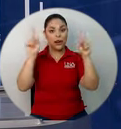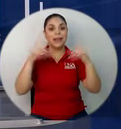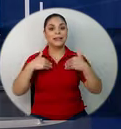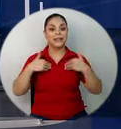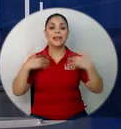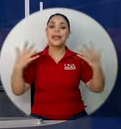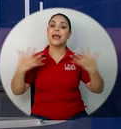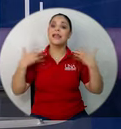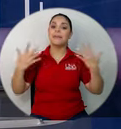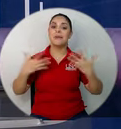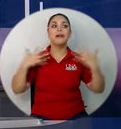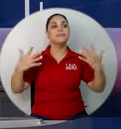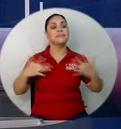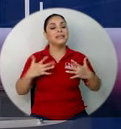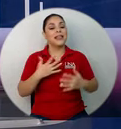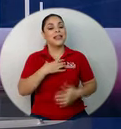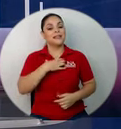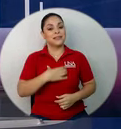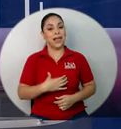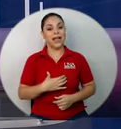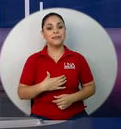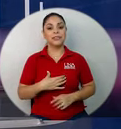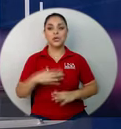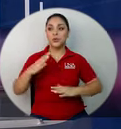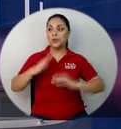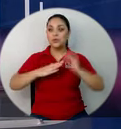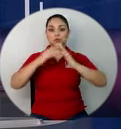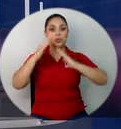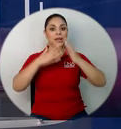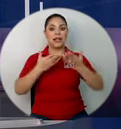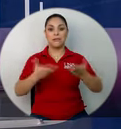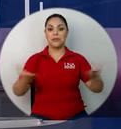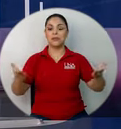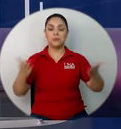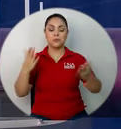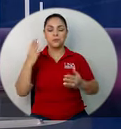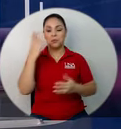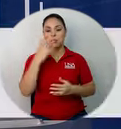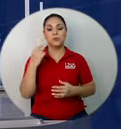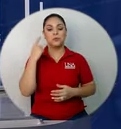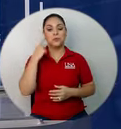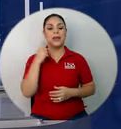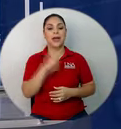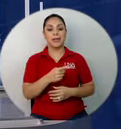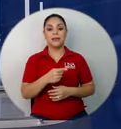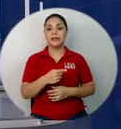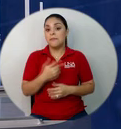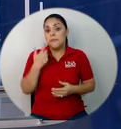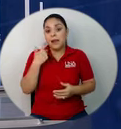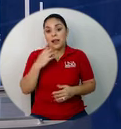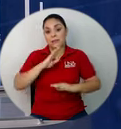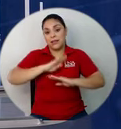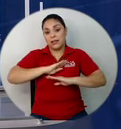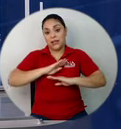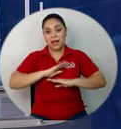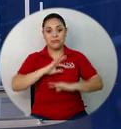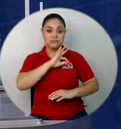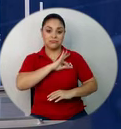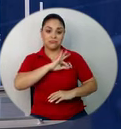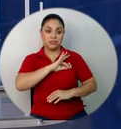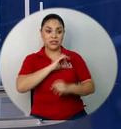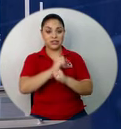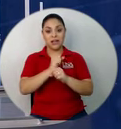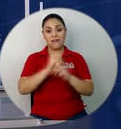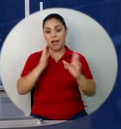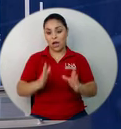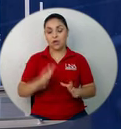que desean, construir todos esos elementos que están asociados a él y pues por el bien de las personas trabajadoras, porque al final no hay nada más bonito